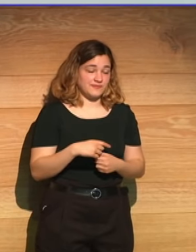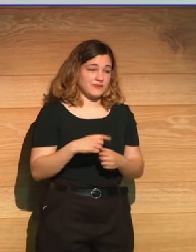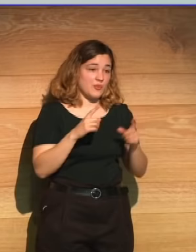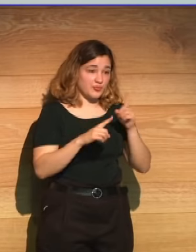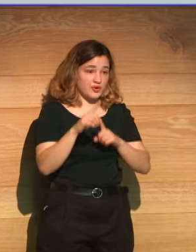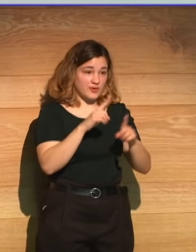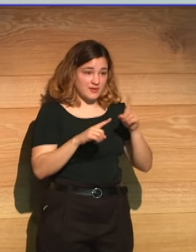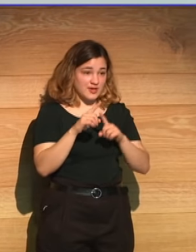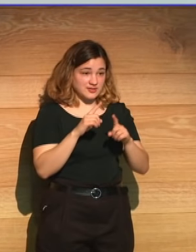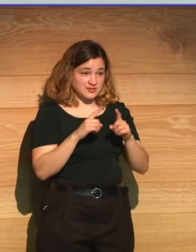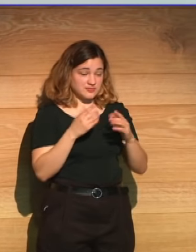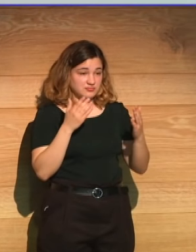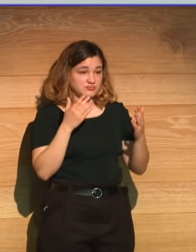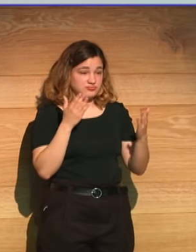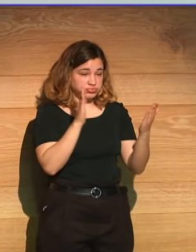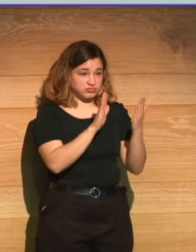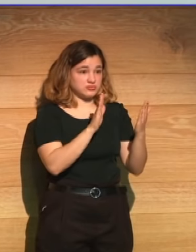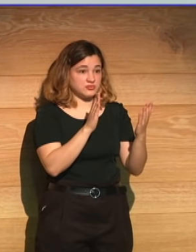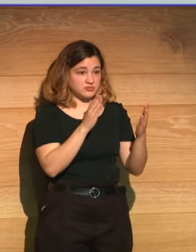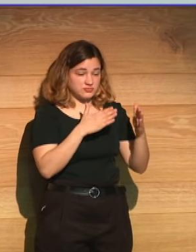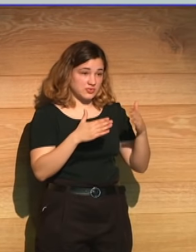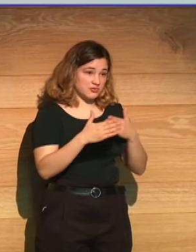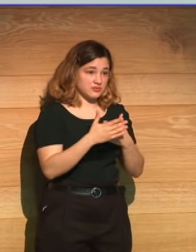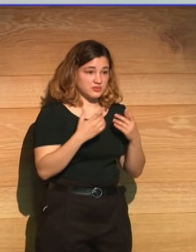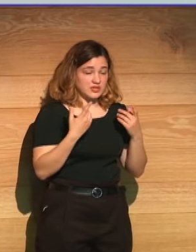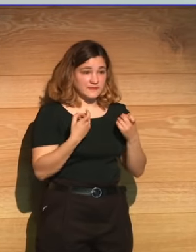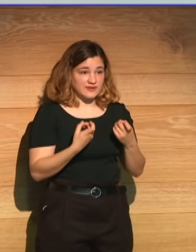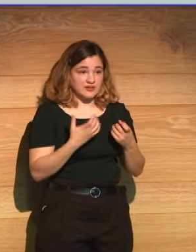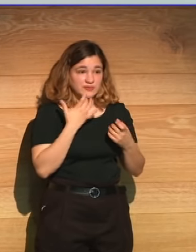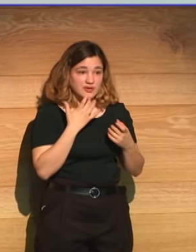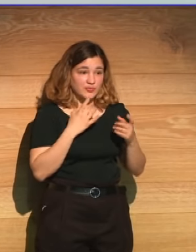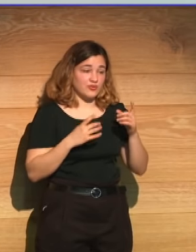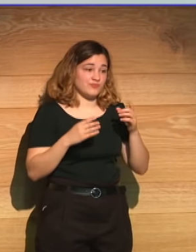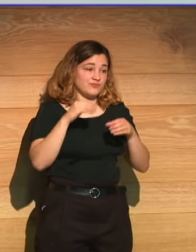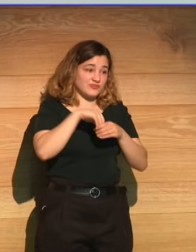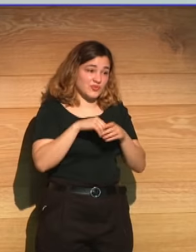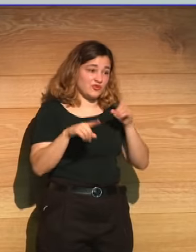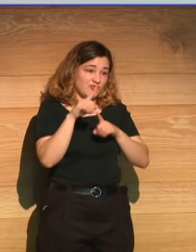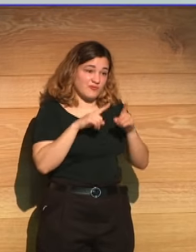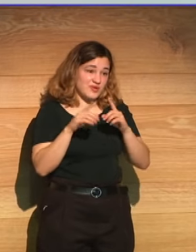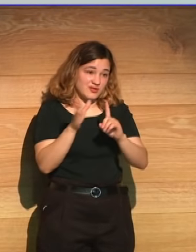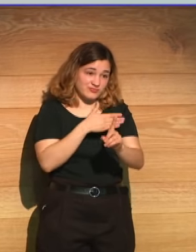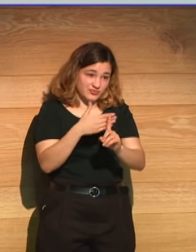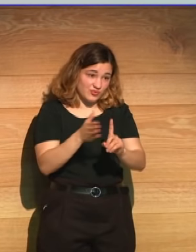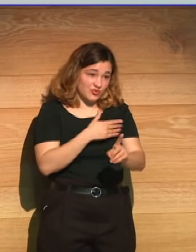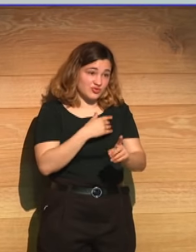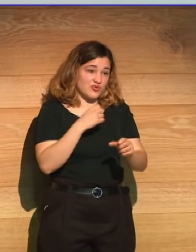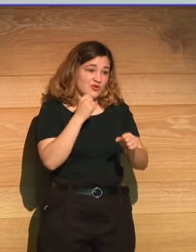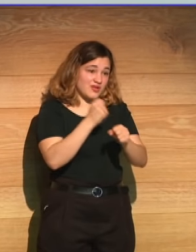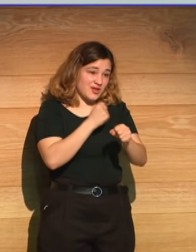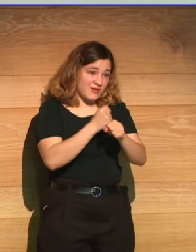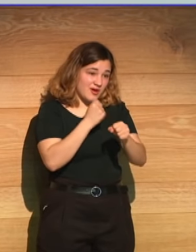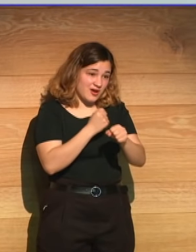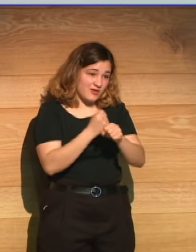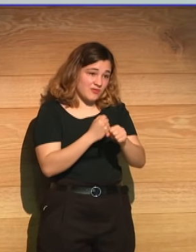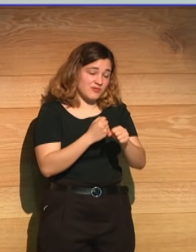problemas y a riesgos como violencia intrafamiliar, como abusos, como explotación laboral. Estos son